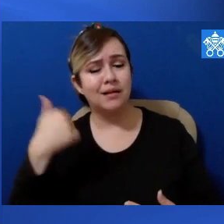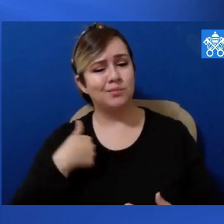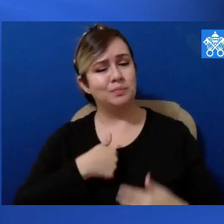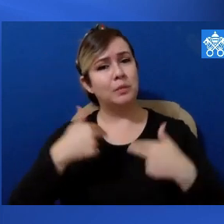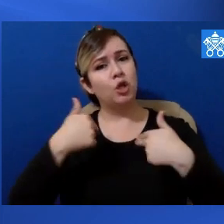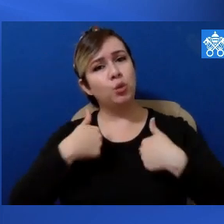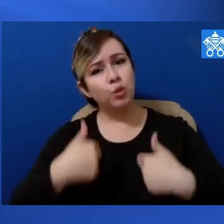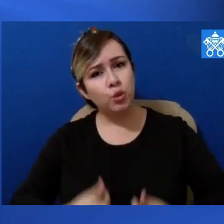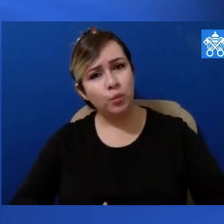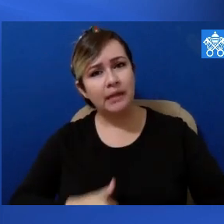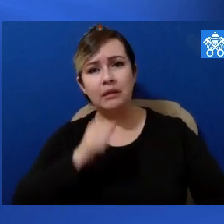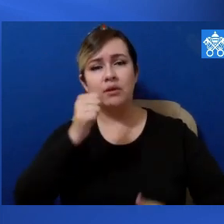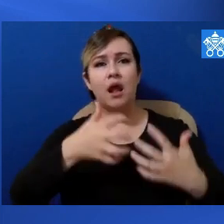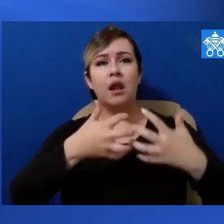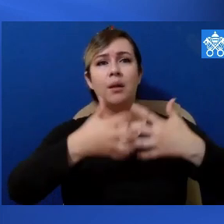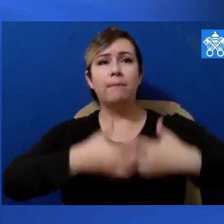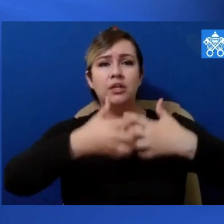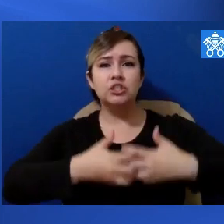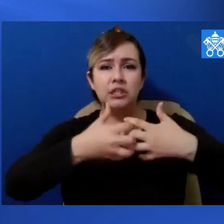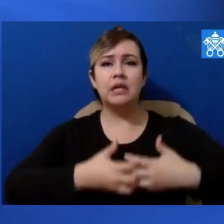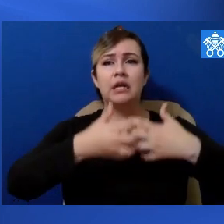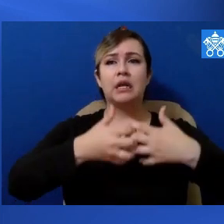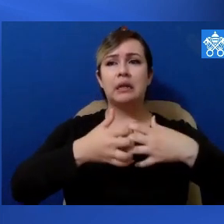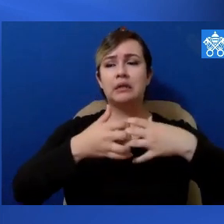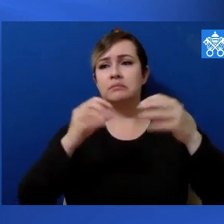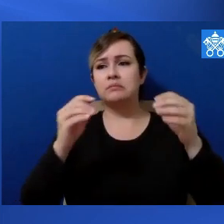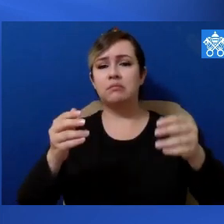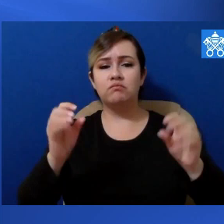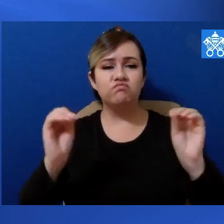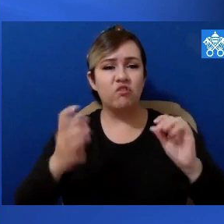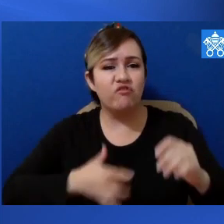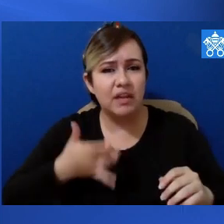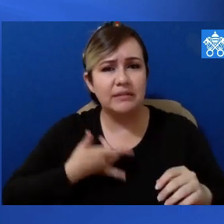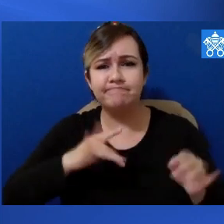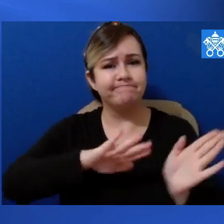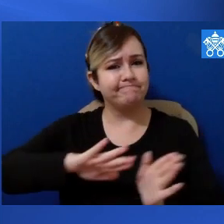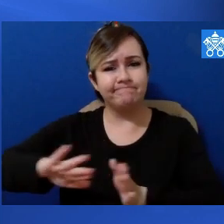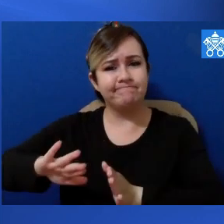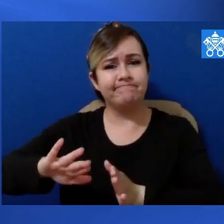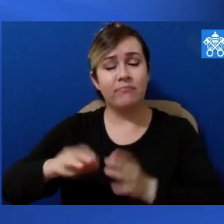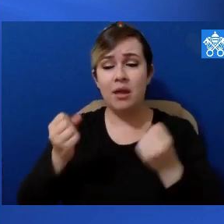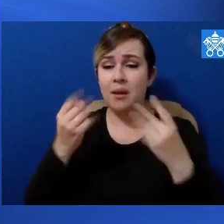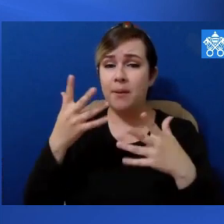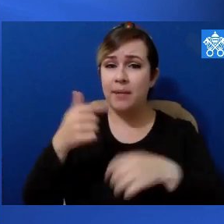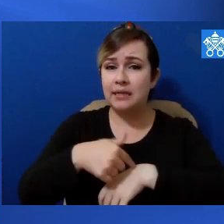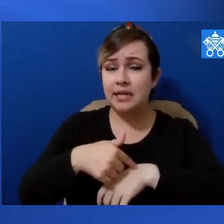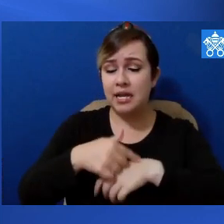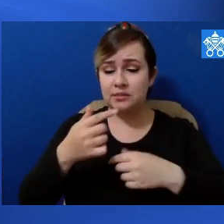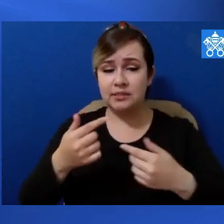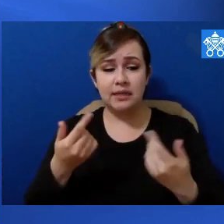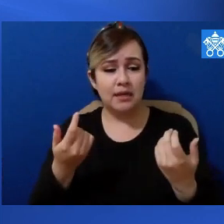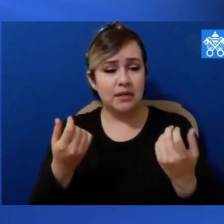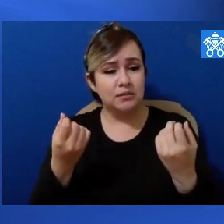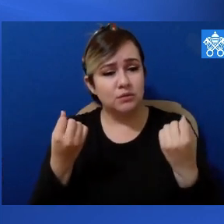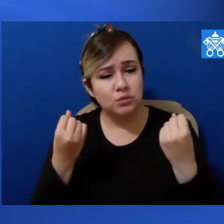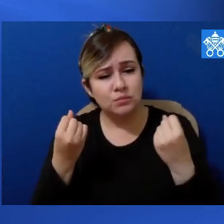reciben instrucciones y las llevan a cabo, sino personas En la vida de las personas muchas veces se